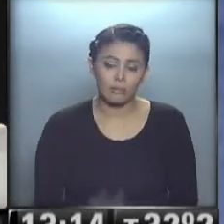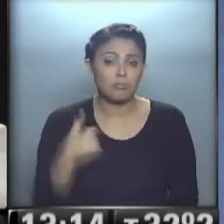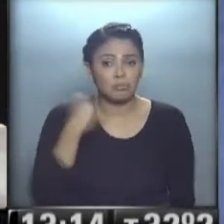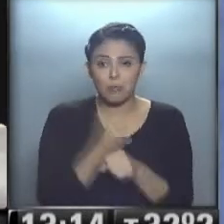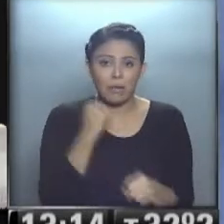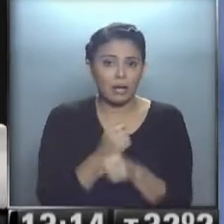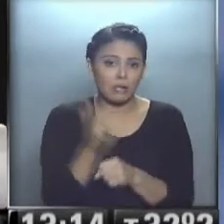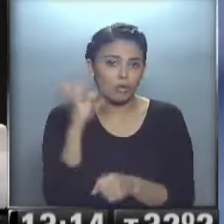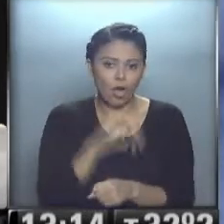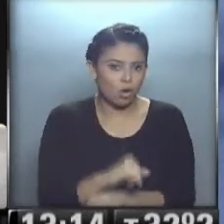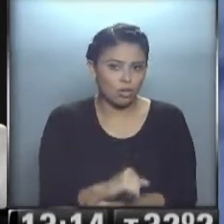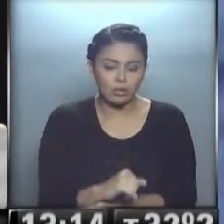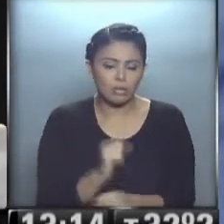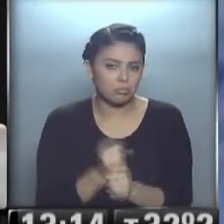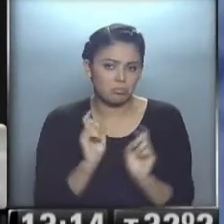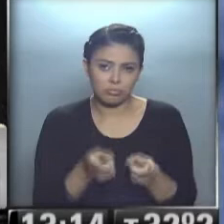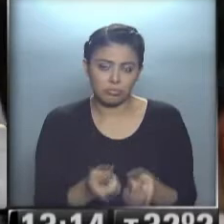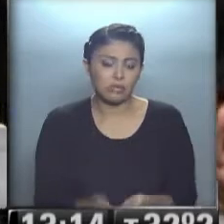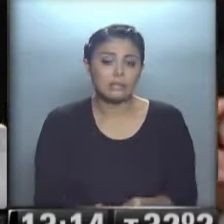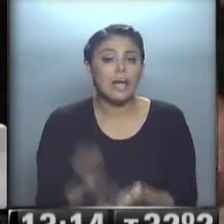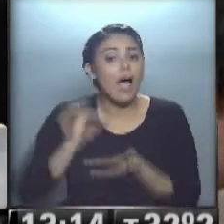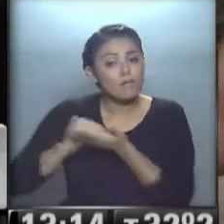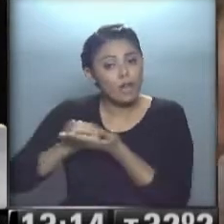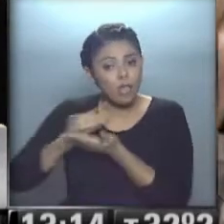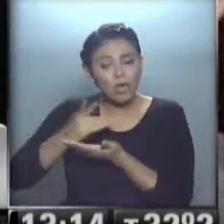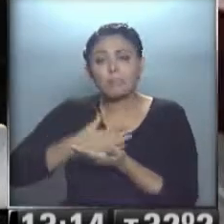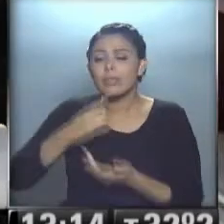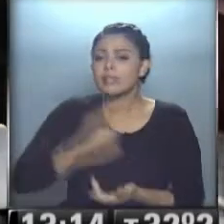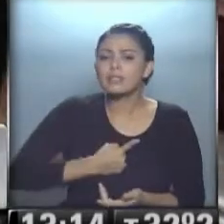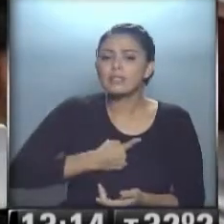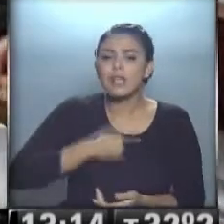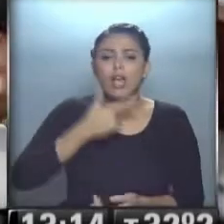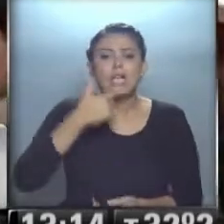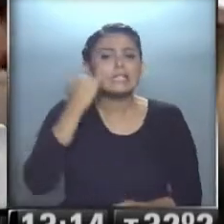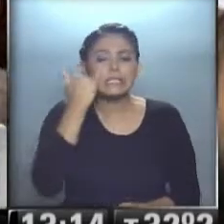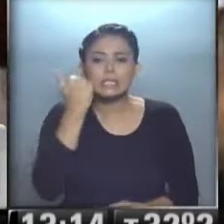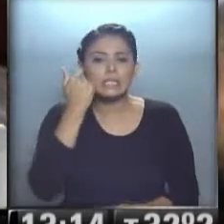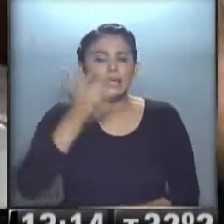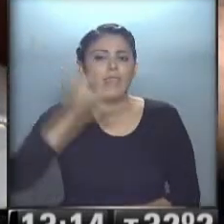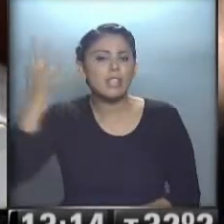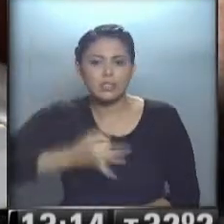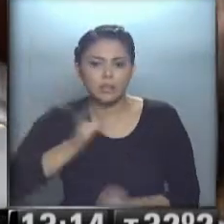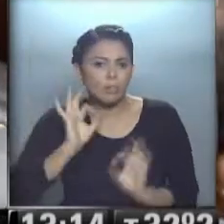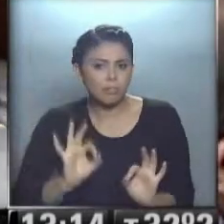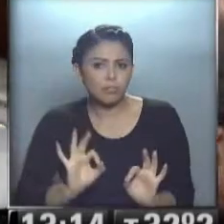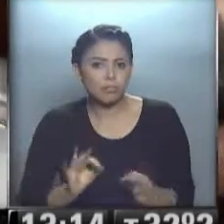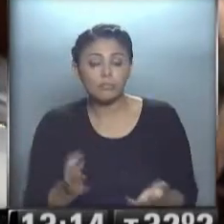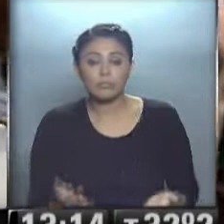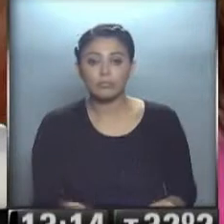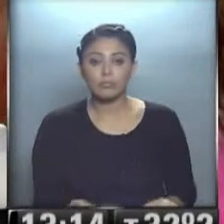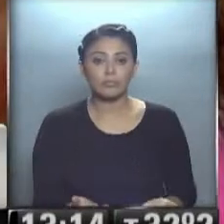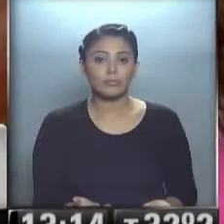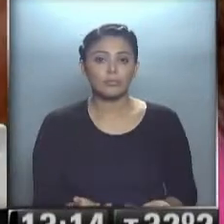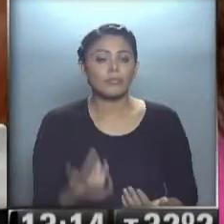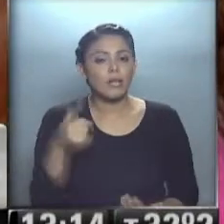siempre como todos los días de mi vida y mi abogado me dijo susana salió la sentencia y es